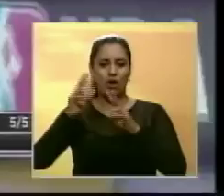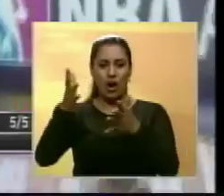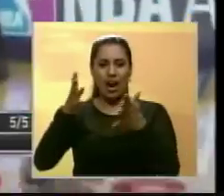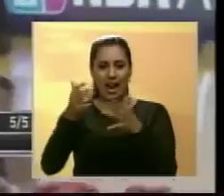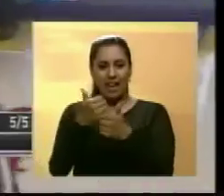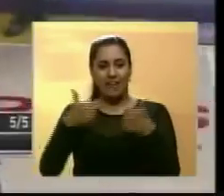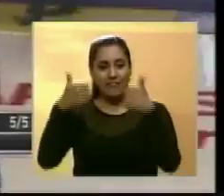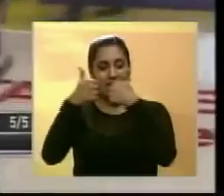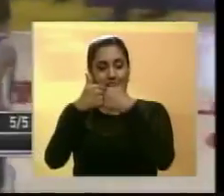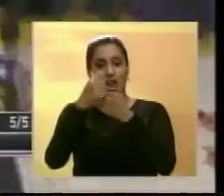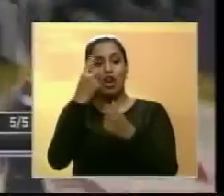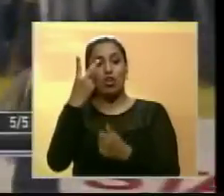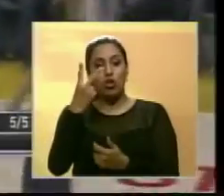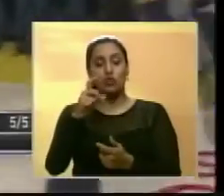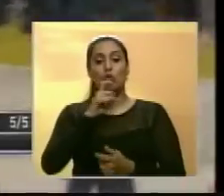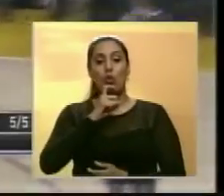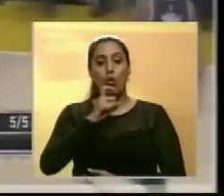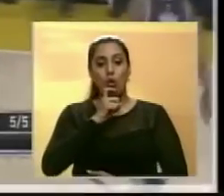y alcanzó